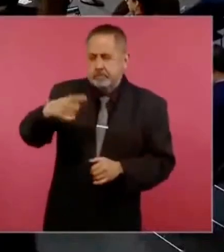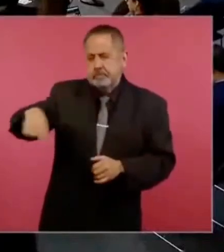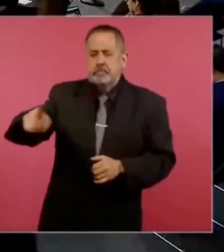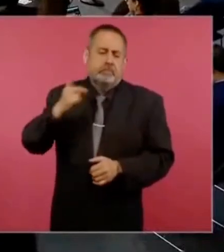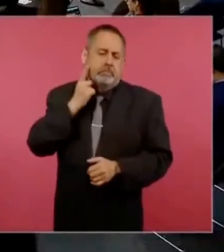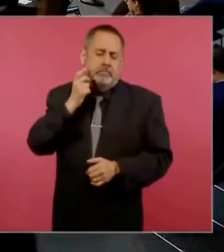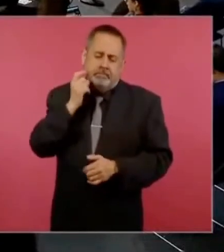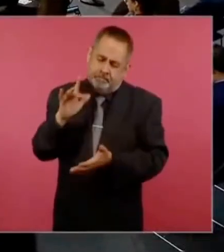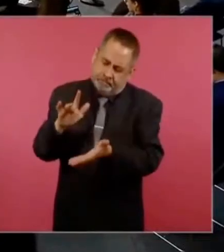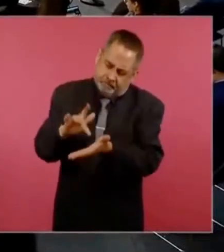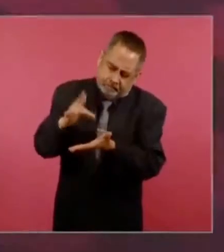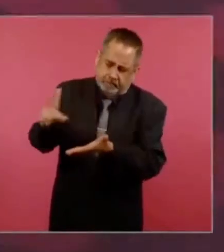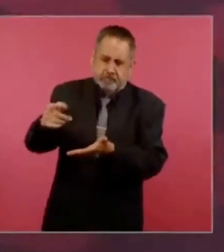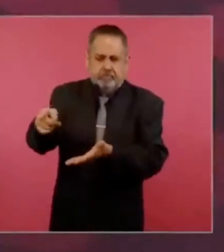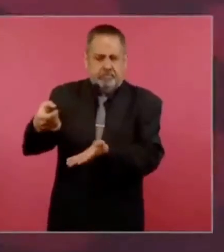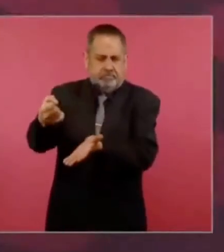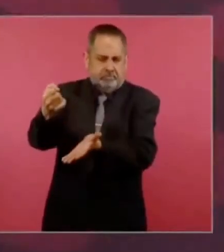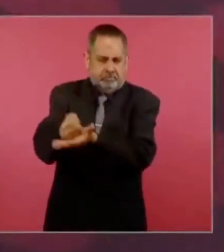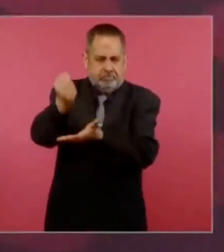legisladores.